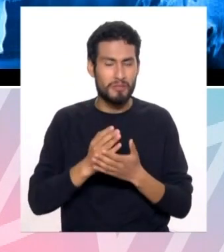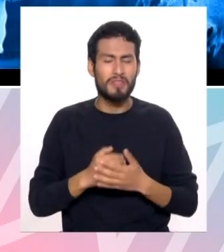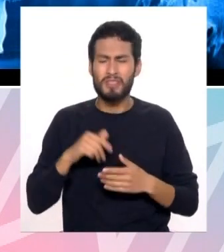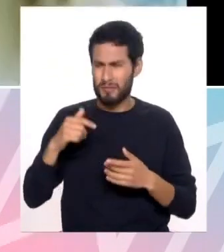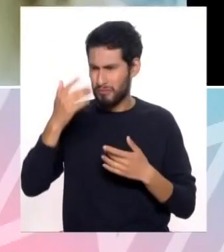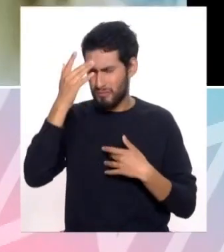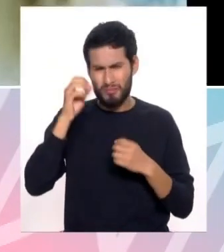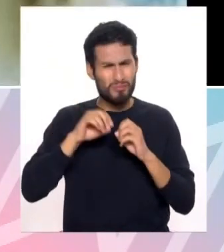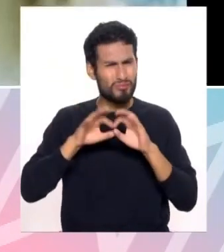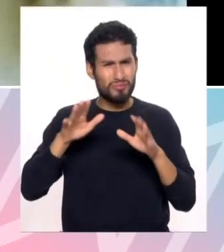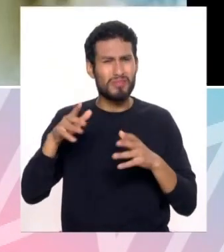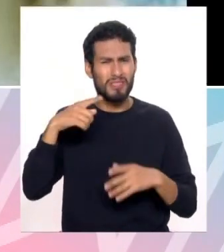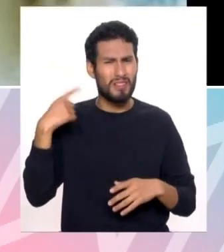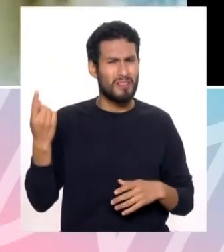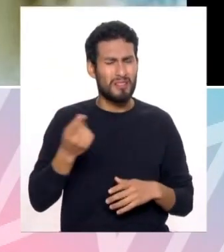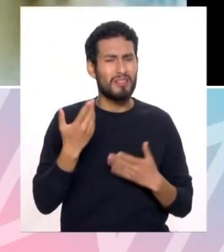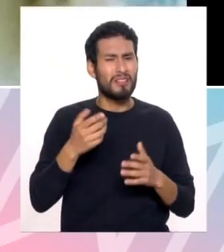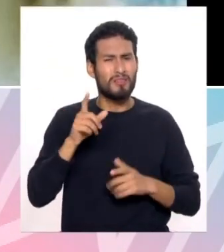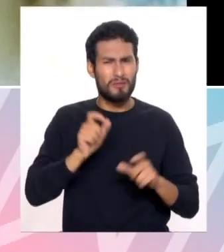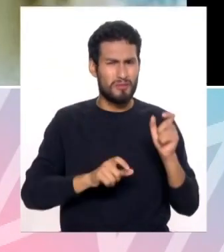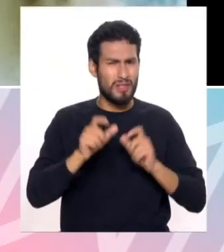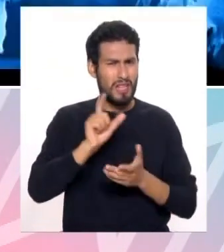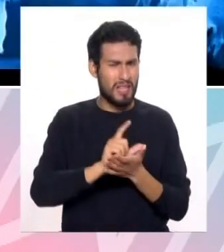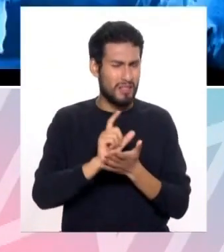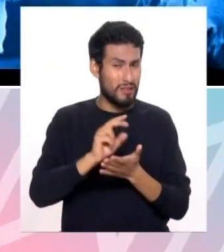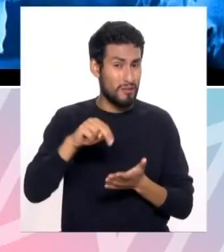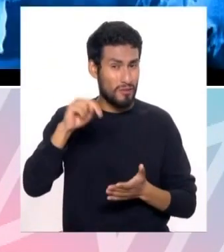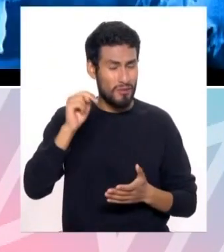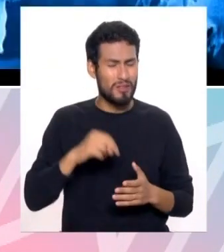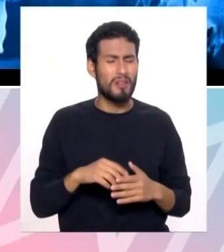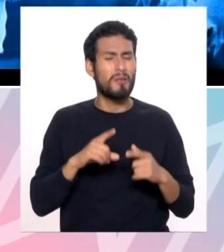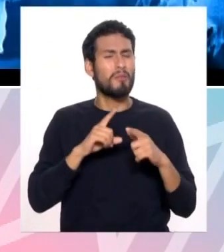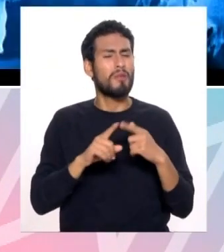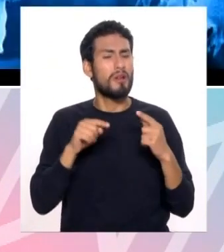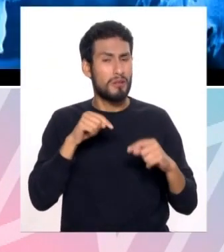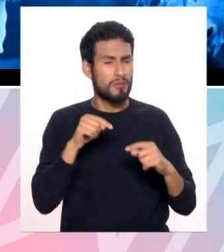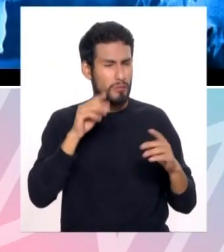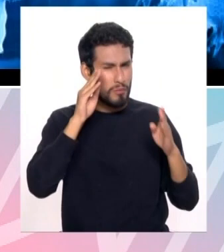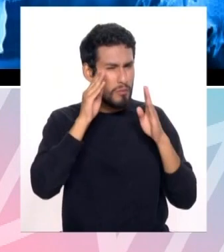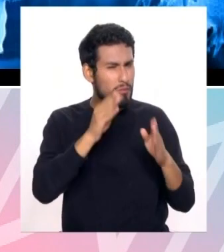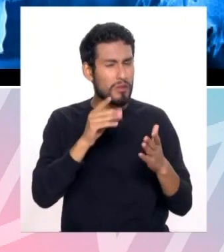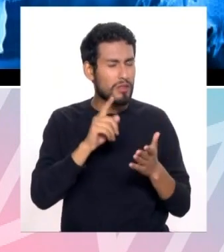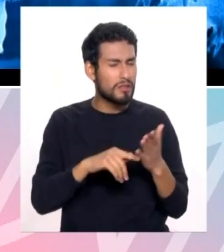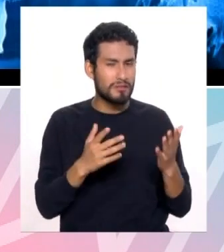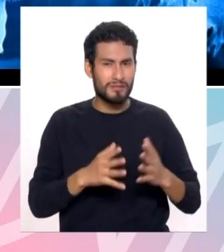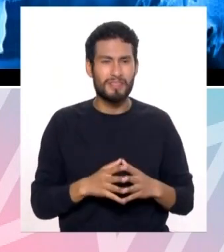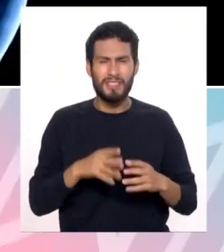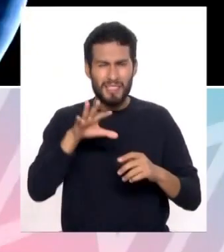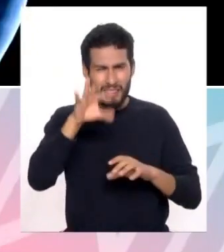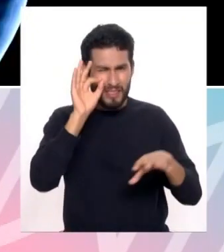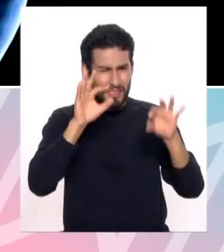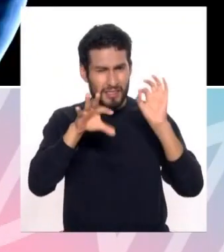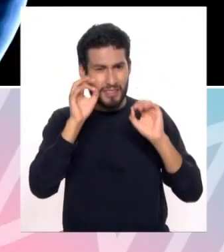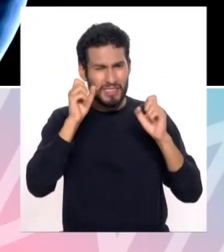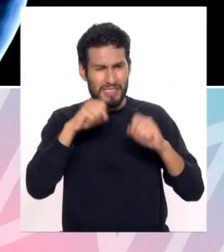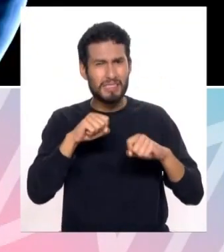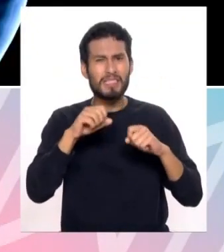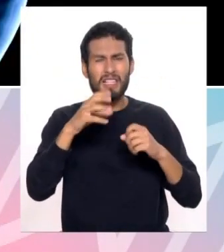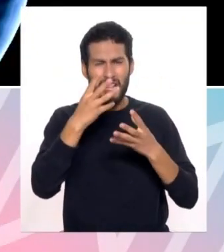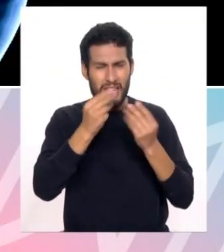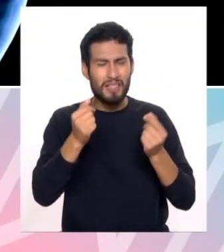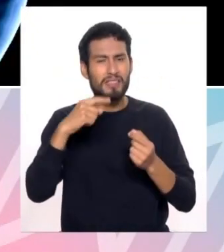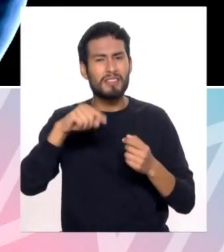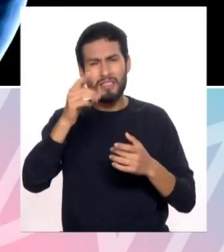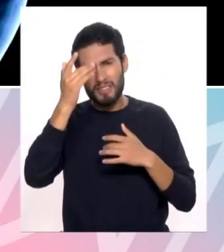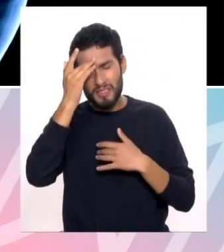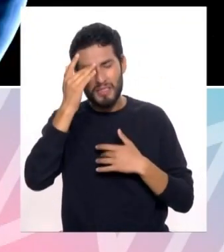infecciones de transmisión sexual en general en la población de Lima Norte, pero estamos abocados, lógicamente, a identificar y tratar las infecciones